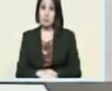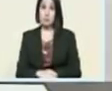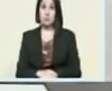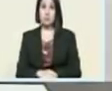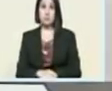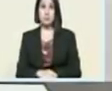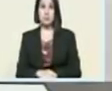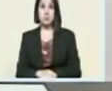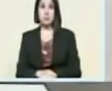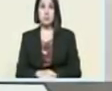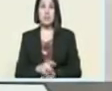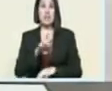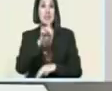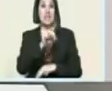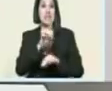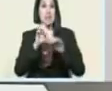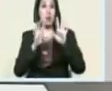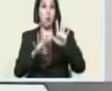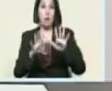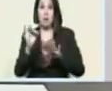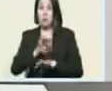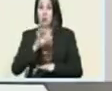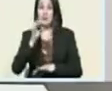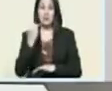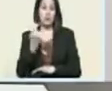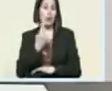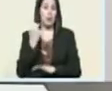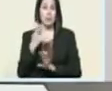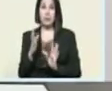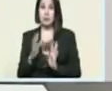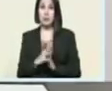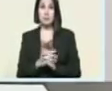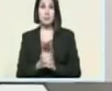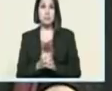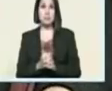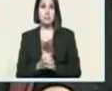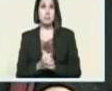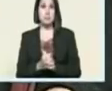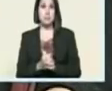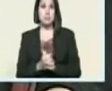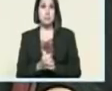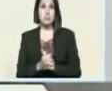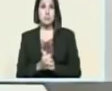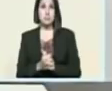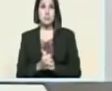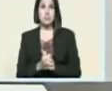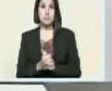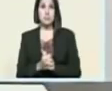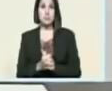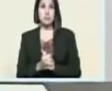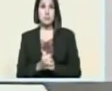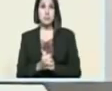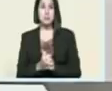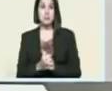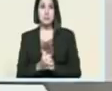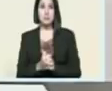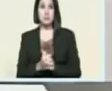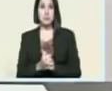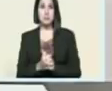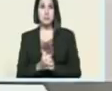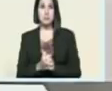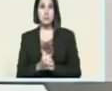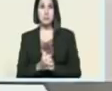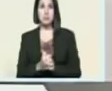pensionadas. Freddy, 19%, compañero. Ovalles, Pedro.